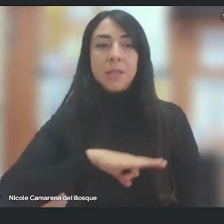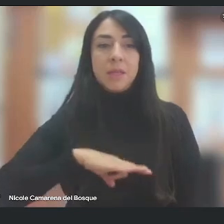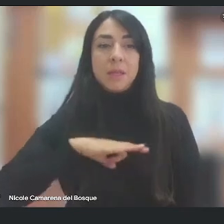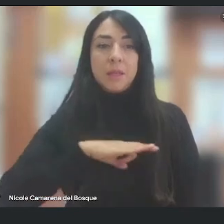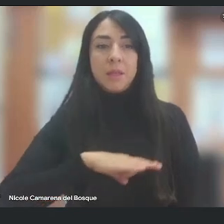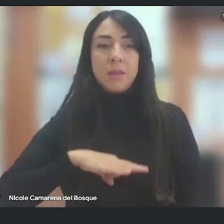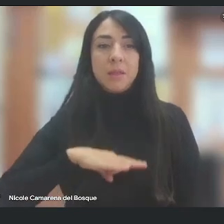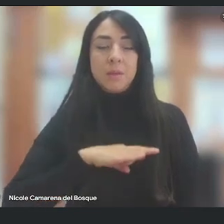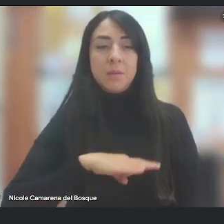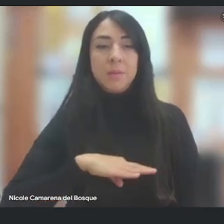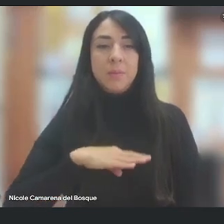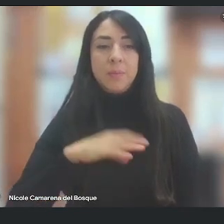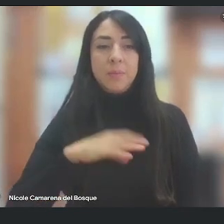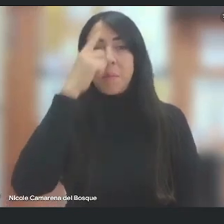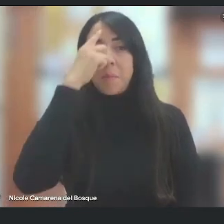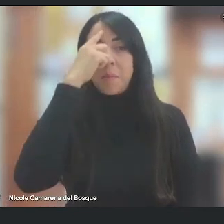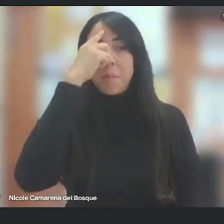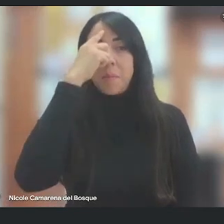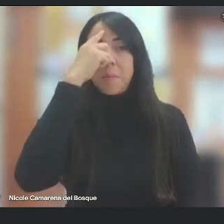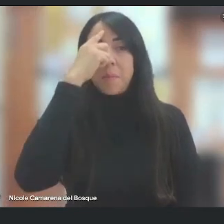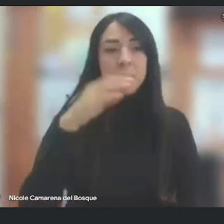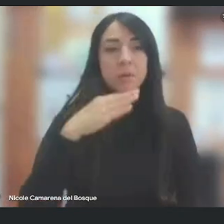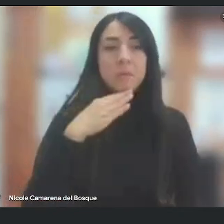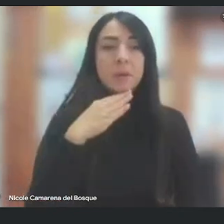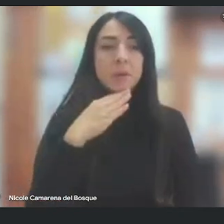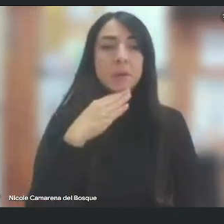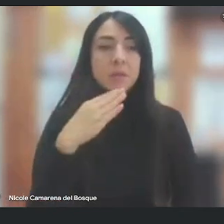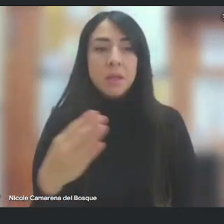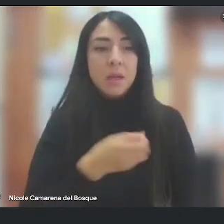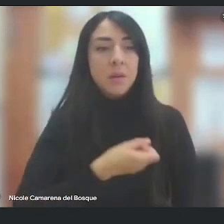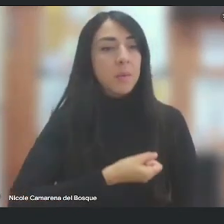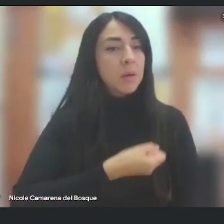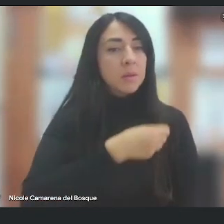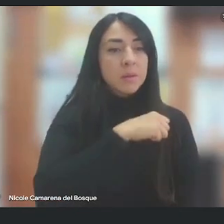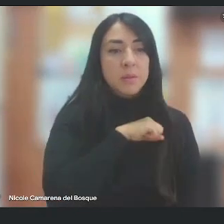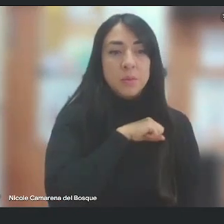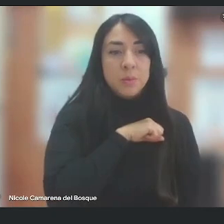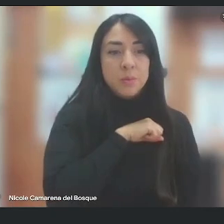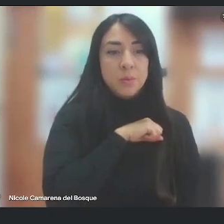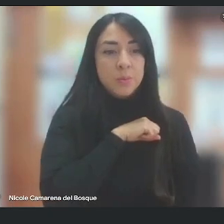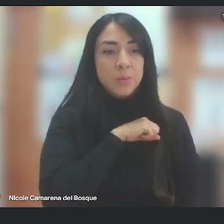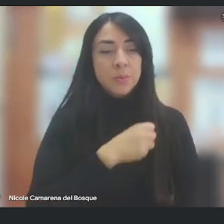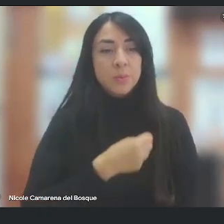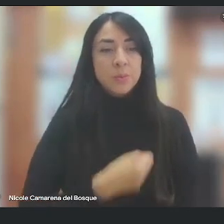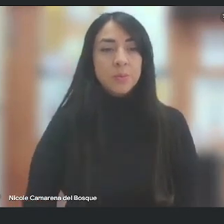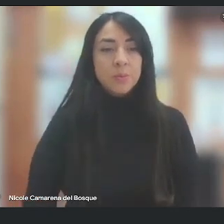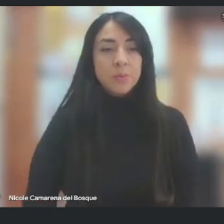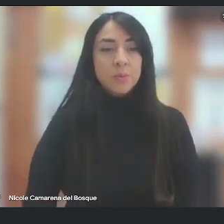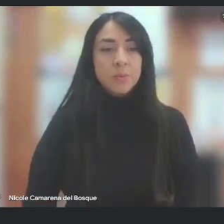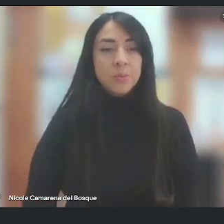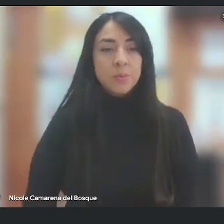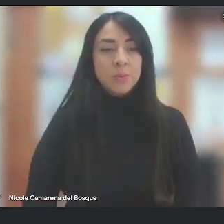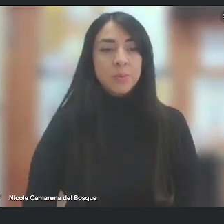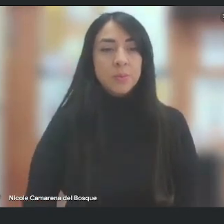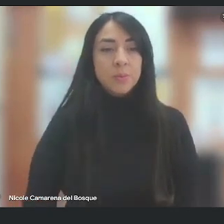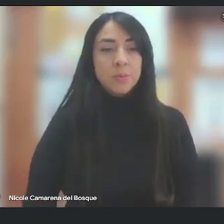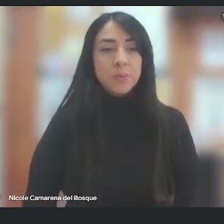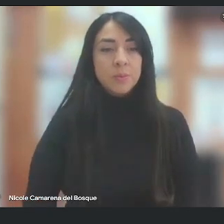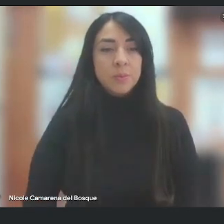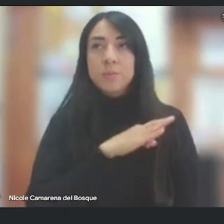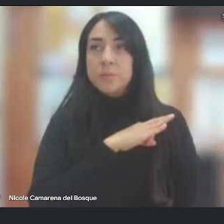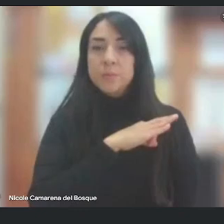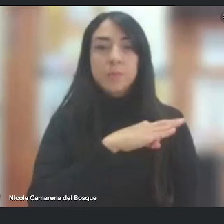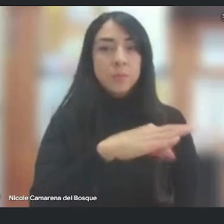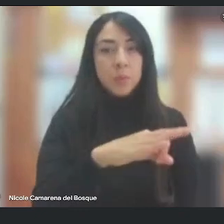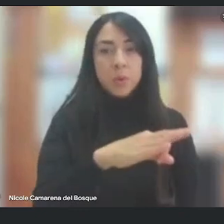la sexualidad. Esto contribuye a que las personas con discapacidad pueden disfrutar más